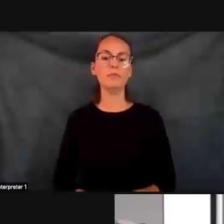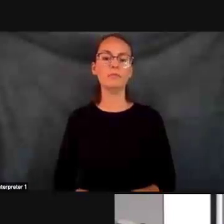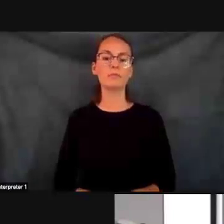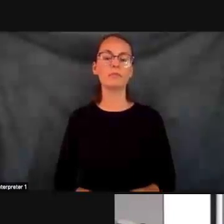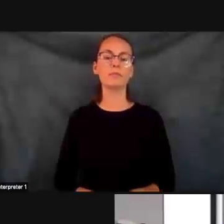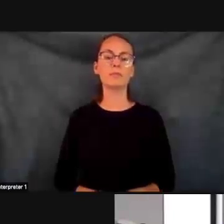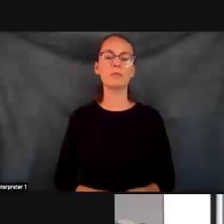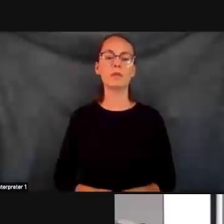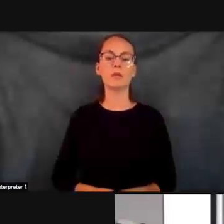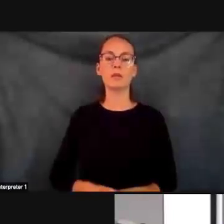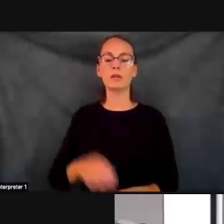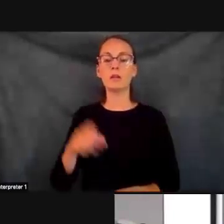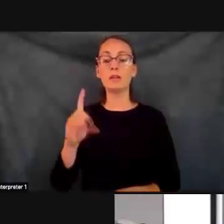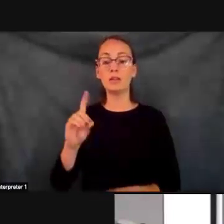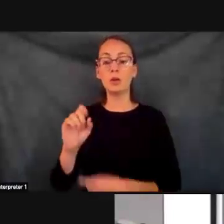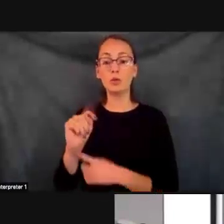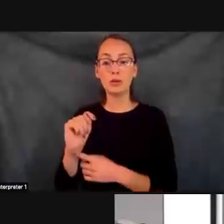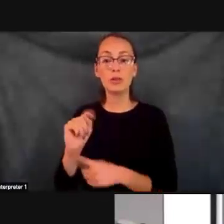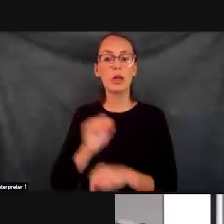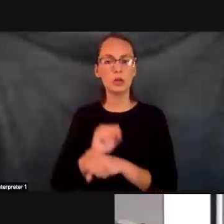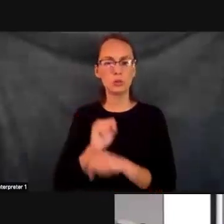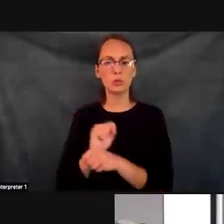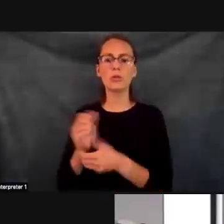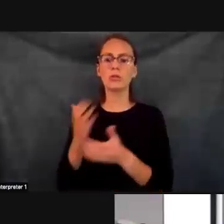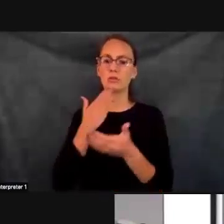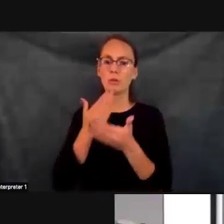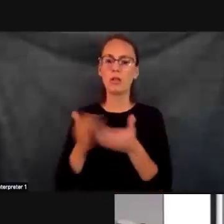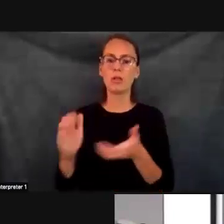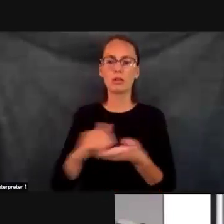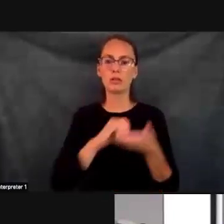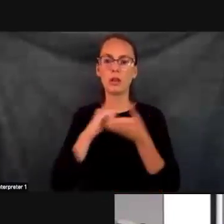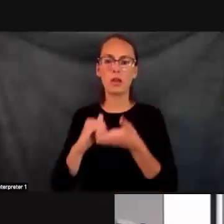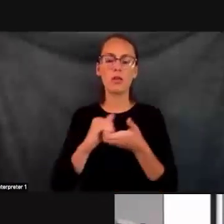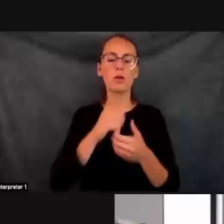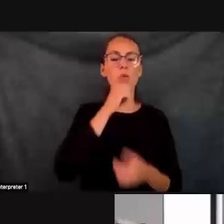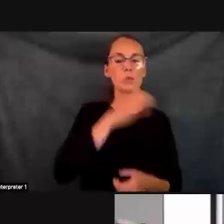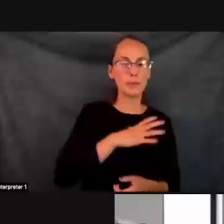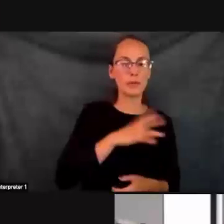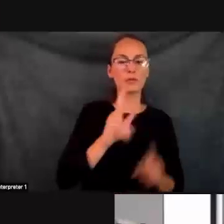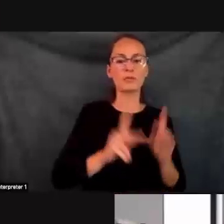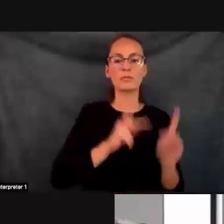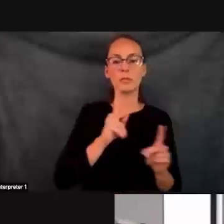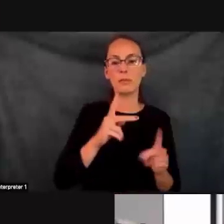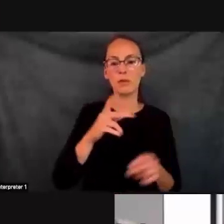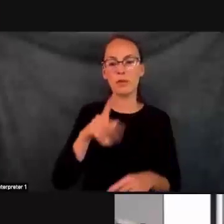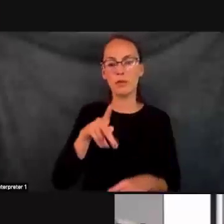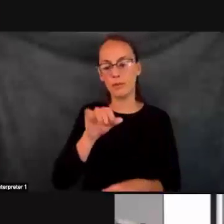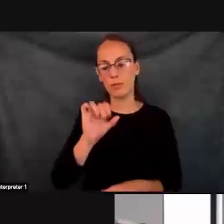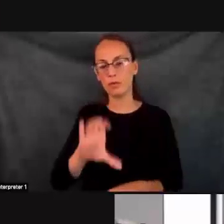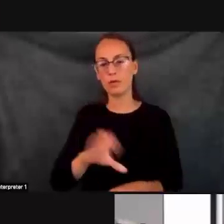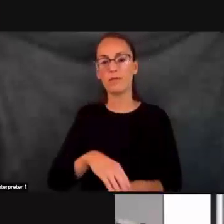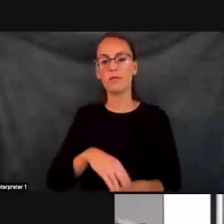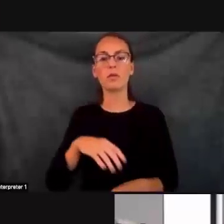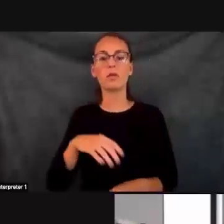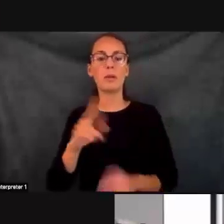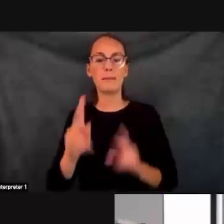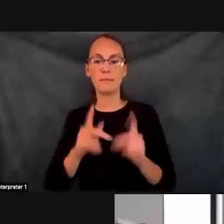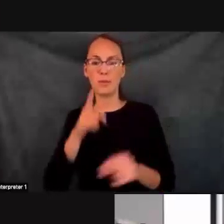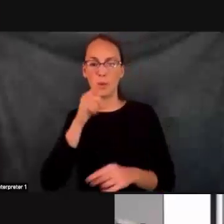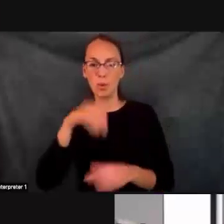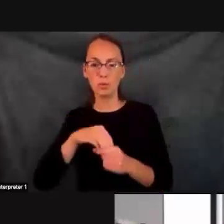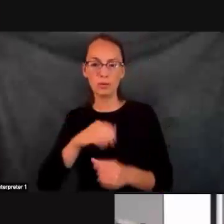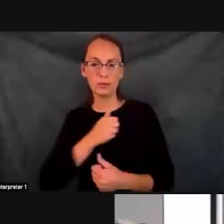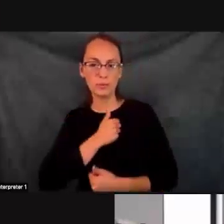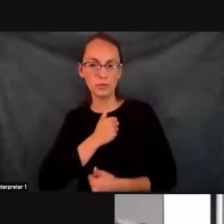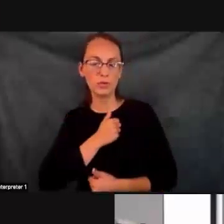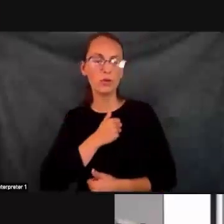gran meta en cuanto a la colaboración. Hay que asegurar que todos los residentes